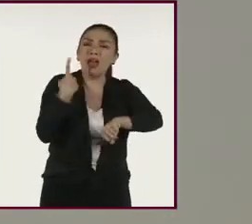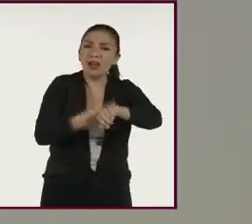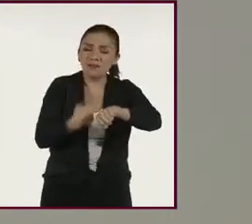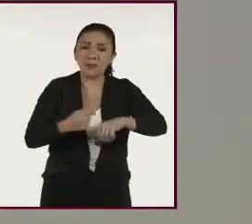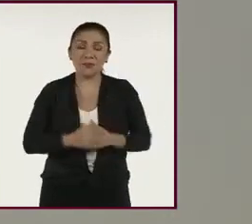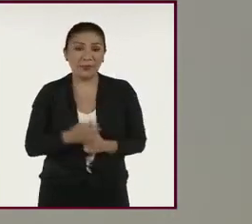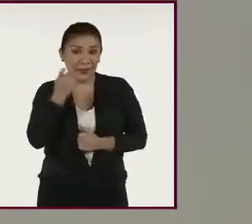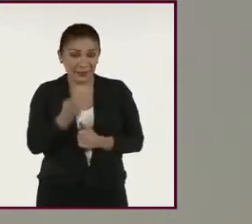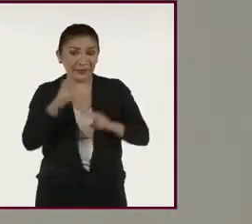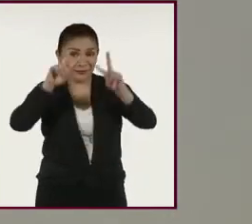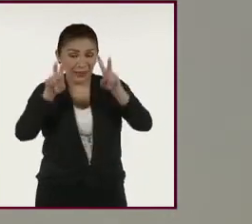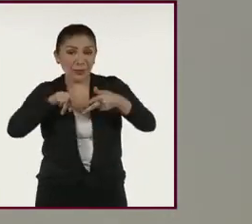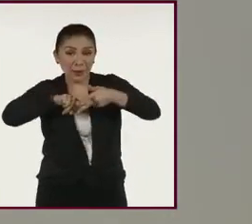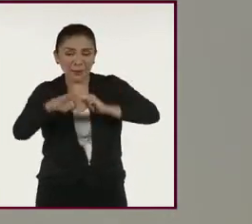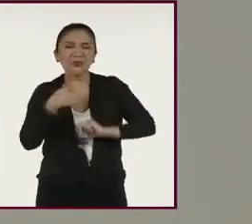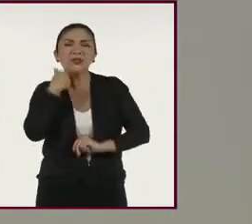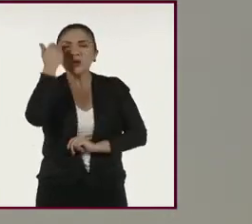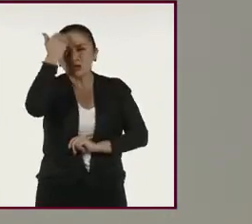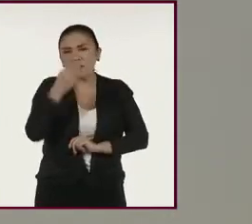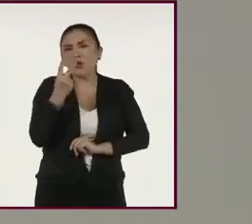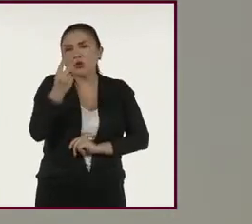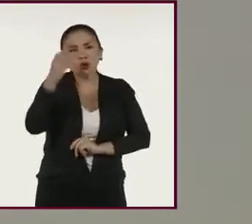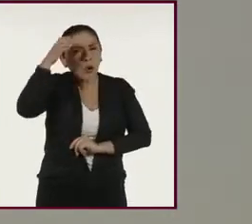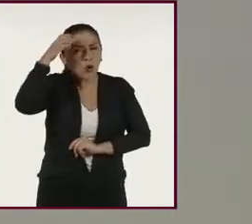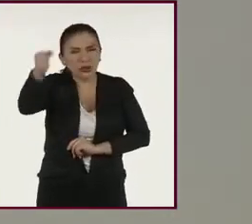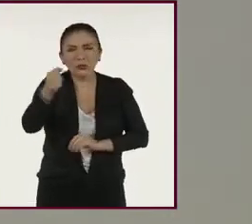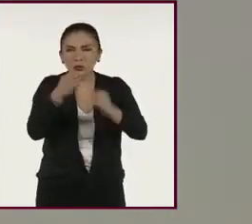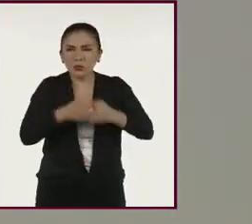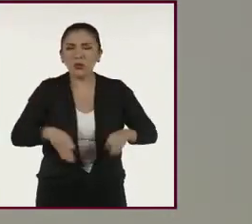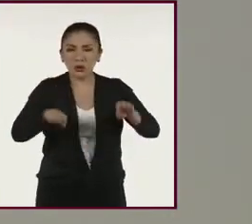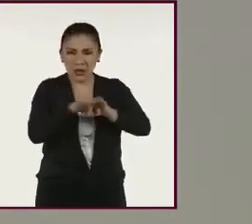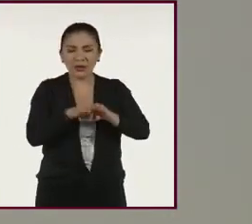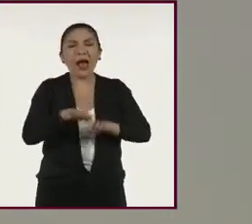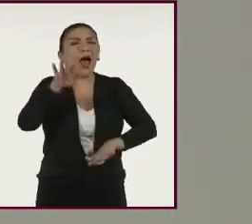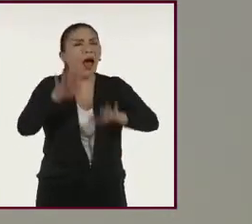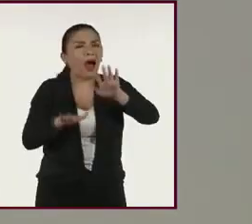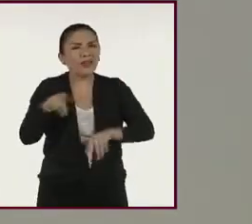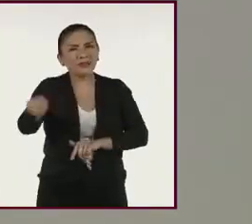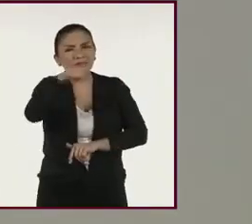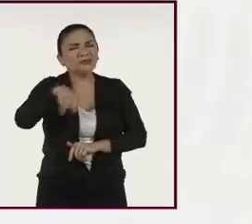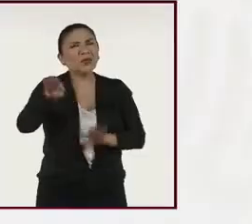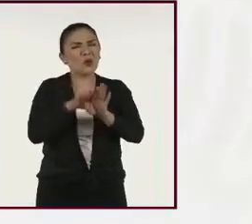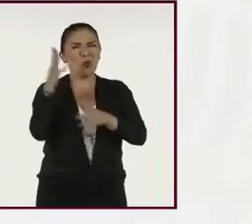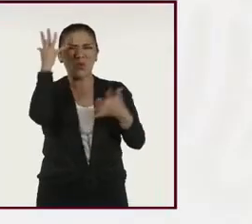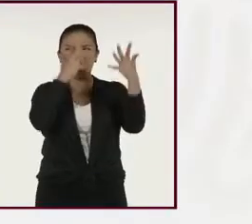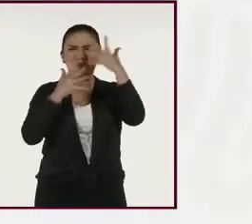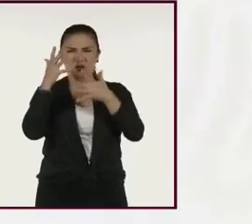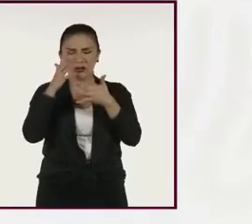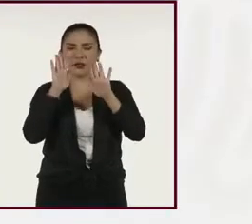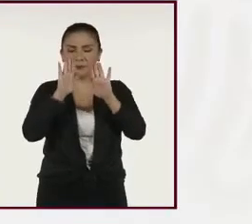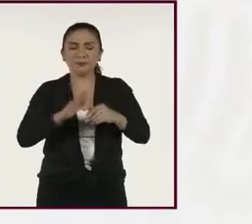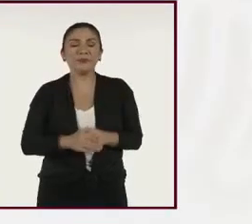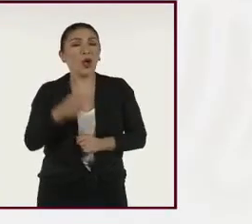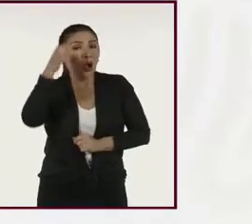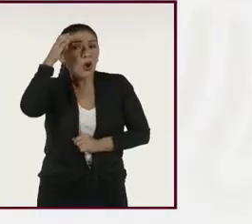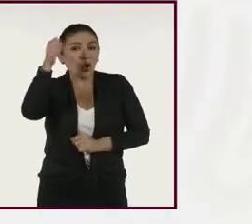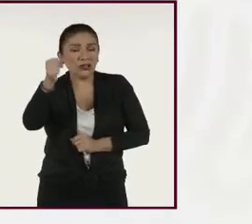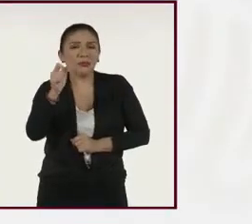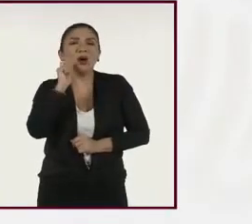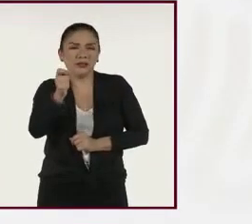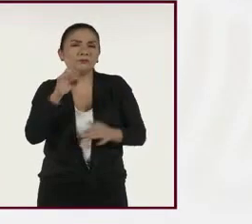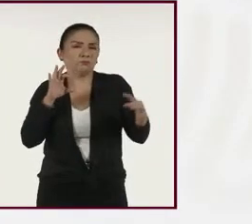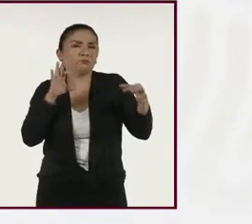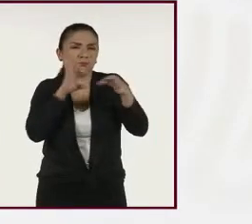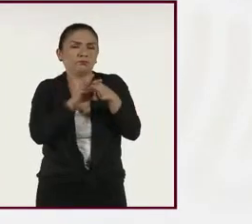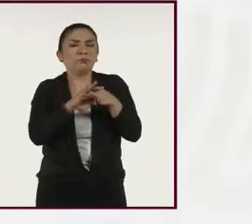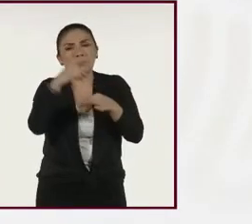comenzar el tema, primero quisiera que abordáramos dos conceptos fundamentales que en muchas ocasiones llegamos a confundir. Estos dos conceptos se